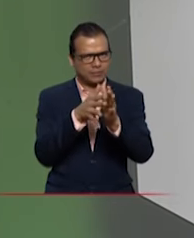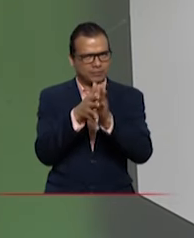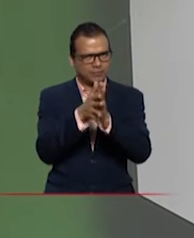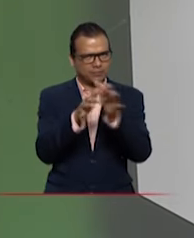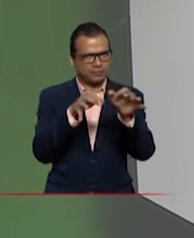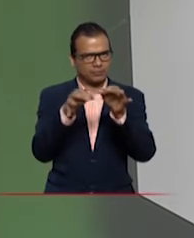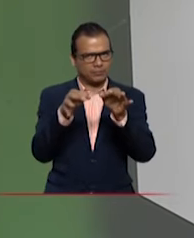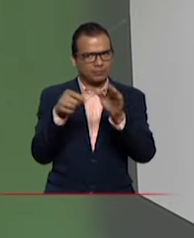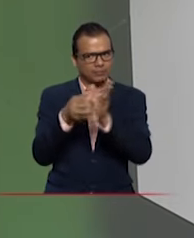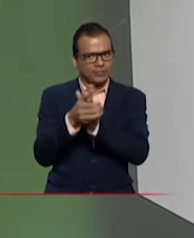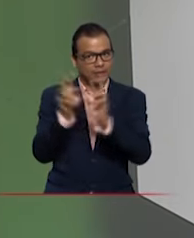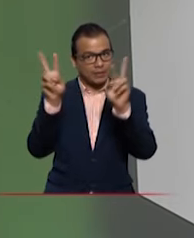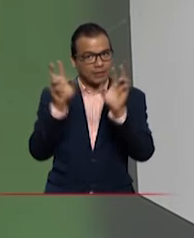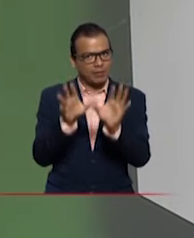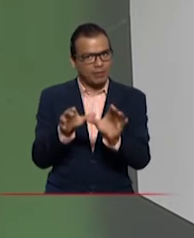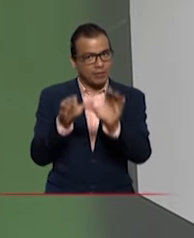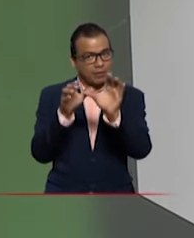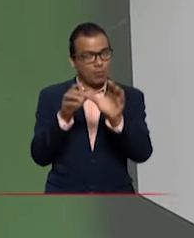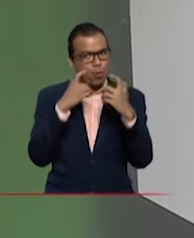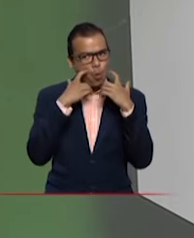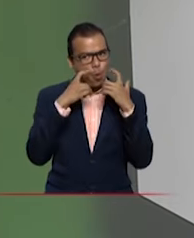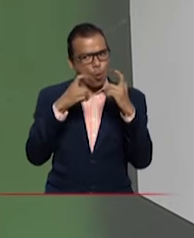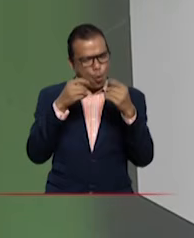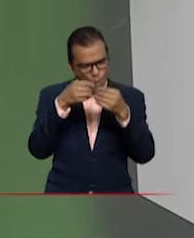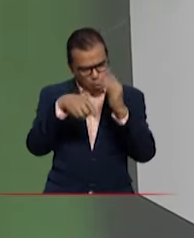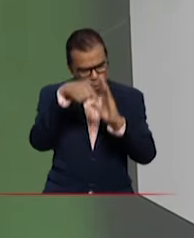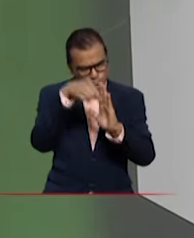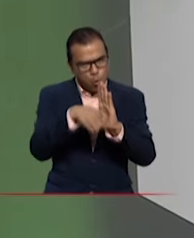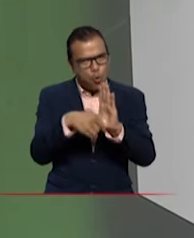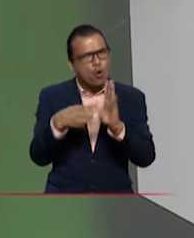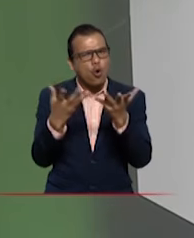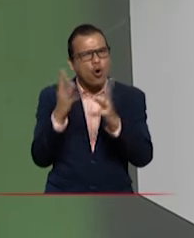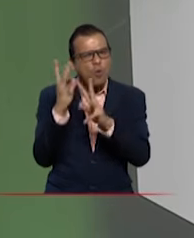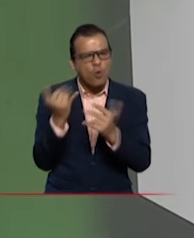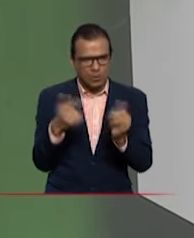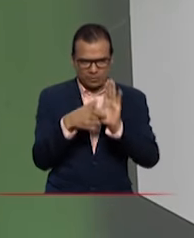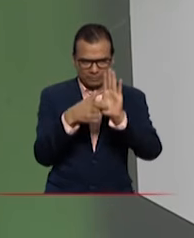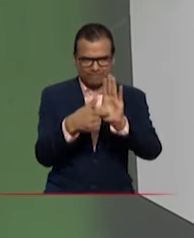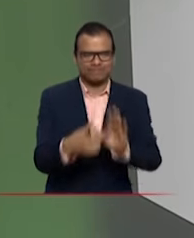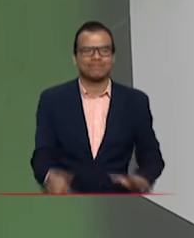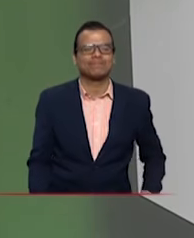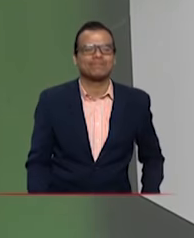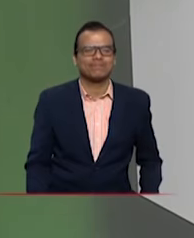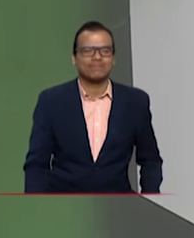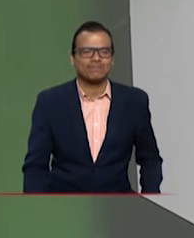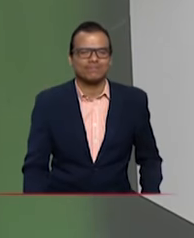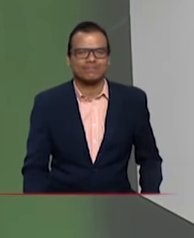y dónde descargar la más completa guía de mariposas del planeta? Ya regresamos.